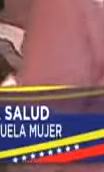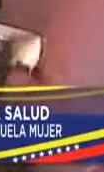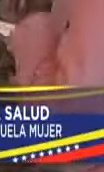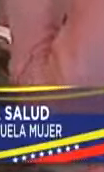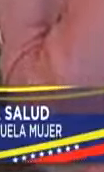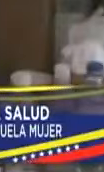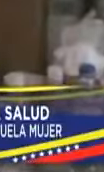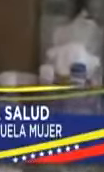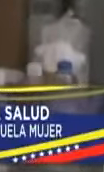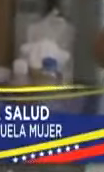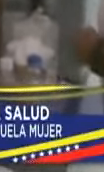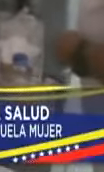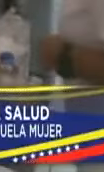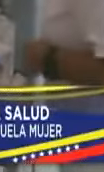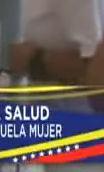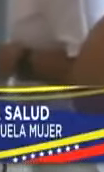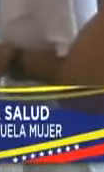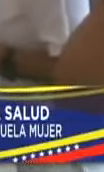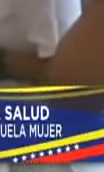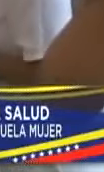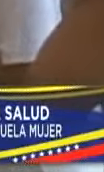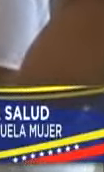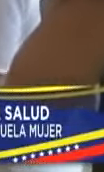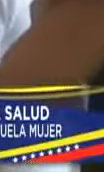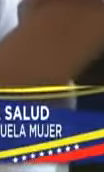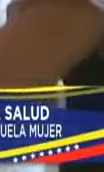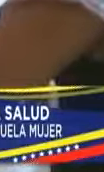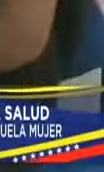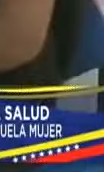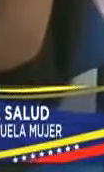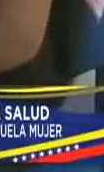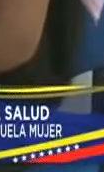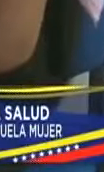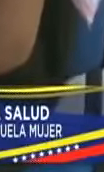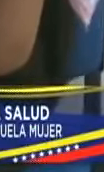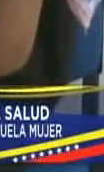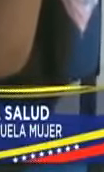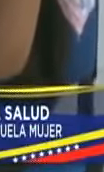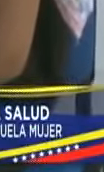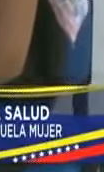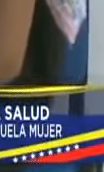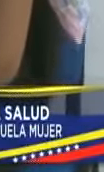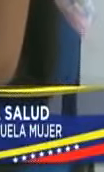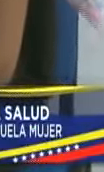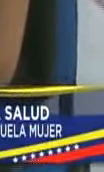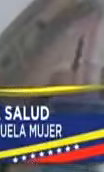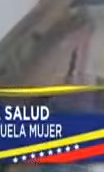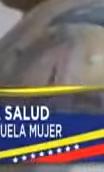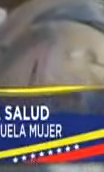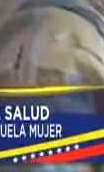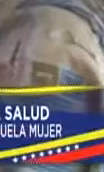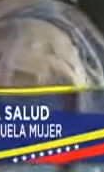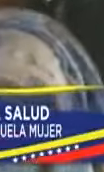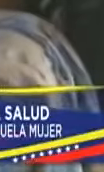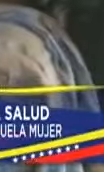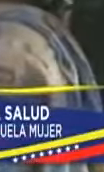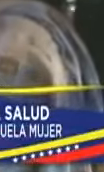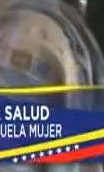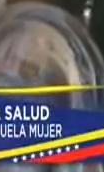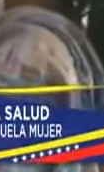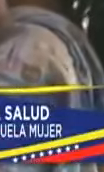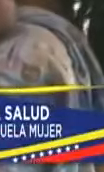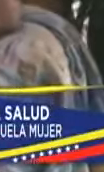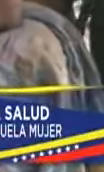y reproductiva, consulta de nutrición, parto humanizado, un punto informativo también y